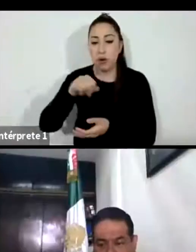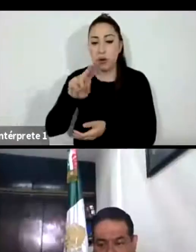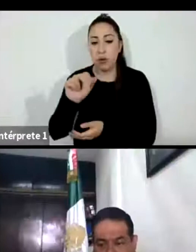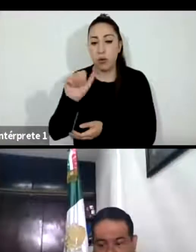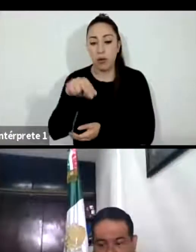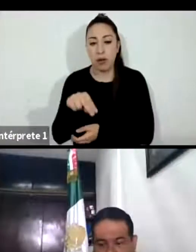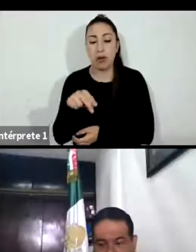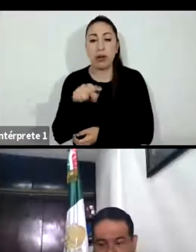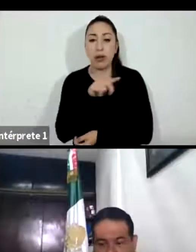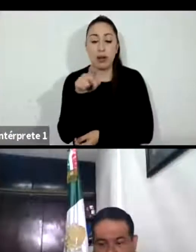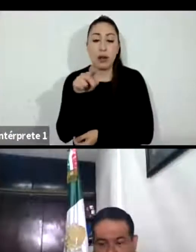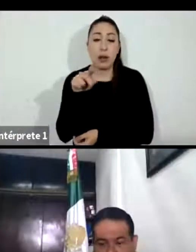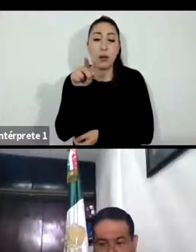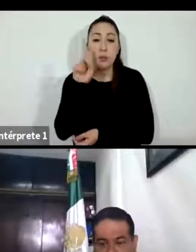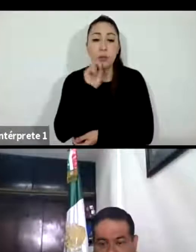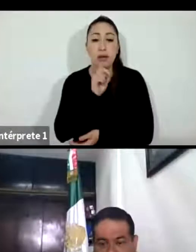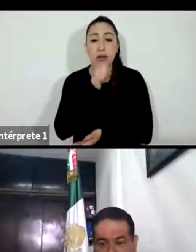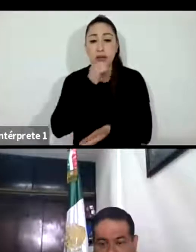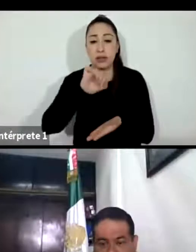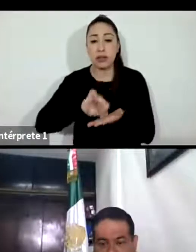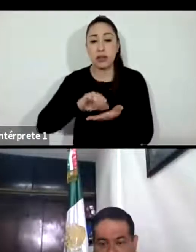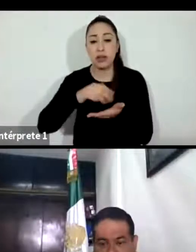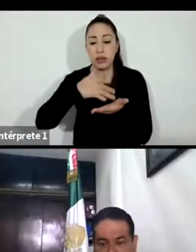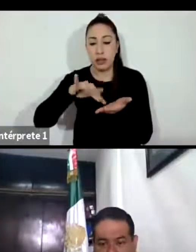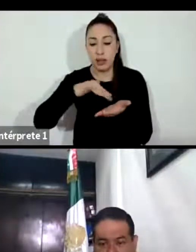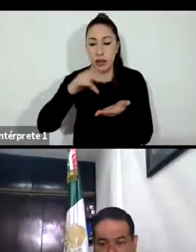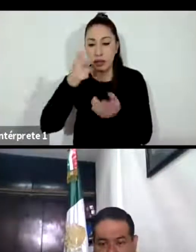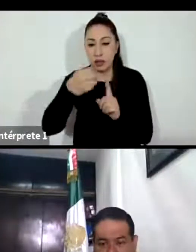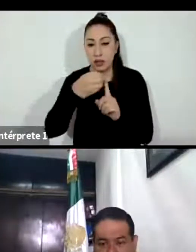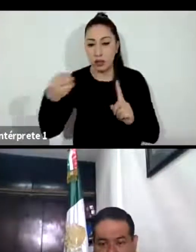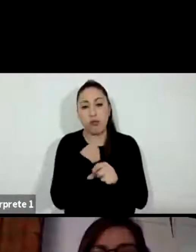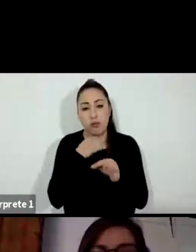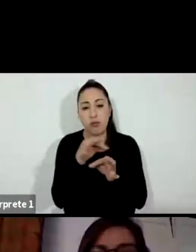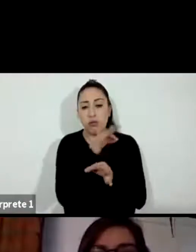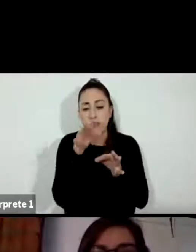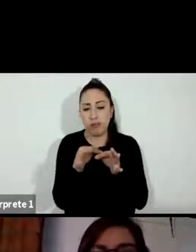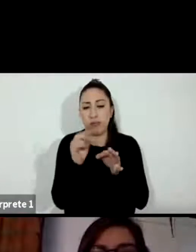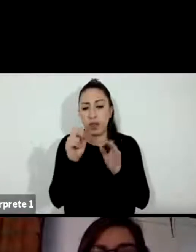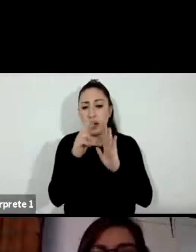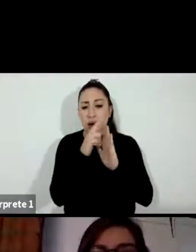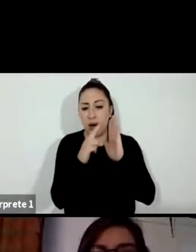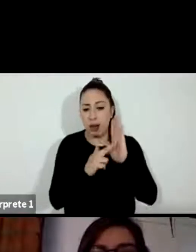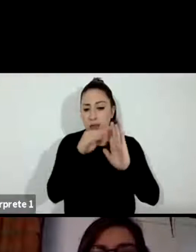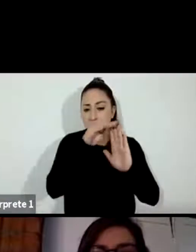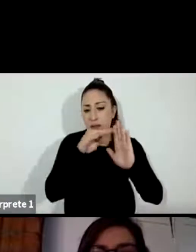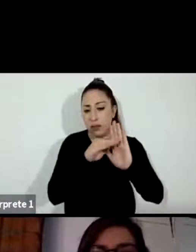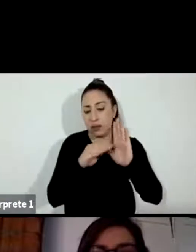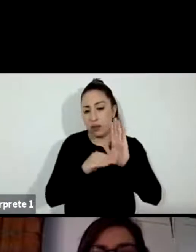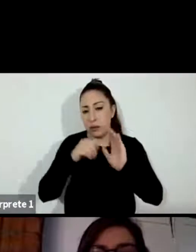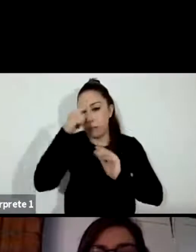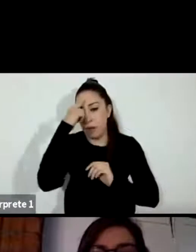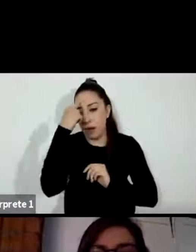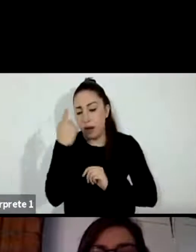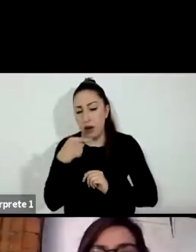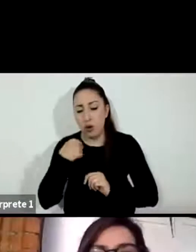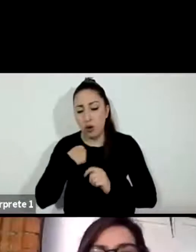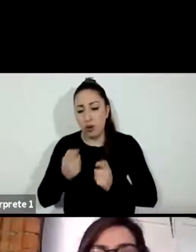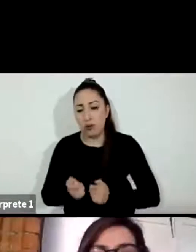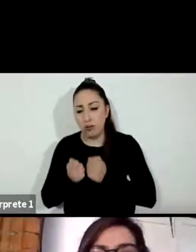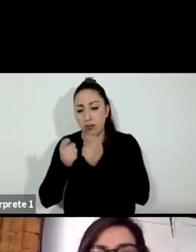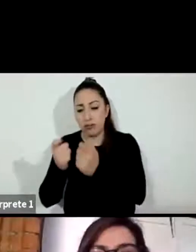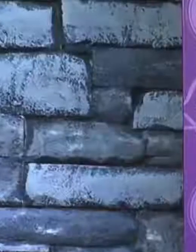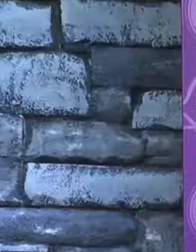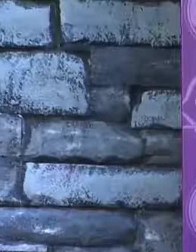A fin de desahogar la reelección de las y los consejeros honorarios de la Comisión de Derechos Humanos de la Ciudad de México, la Comisión de Derechos Humanos del Congreso